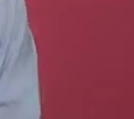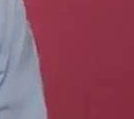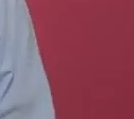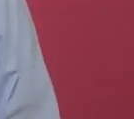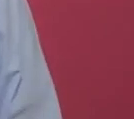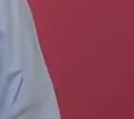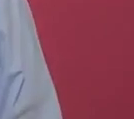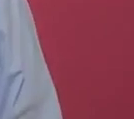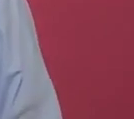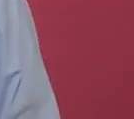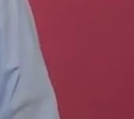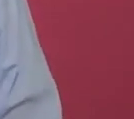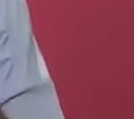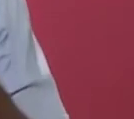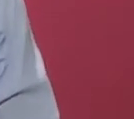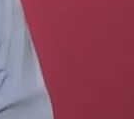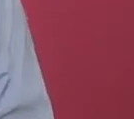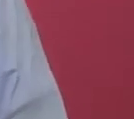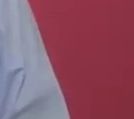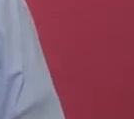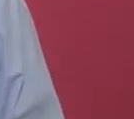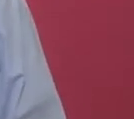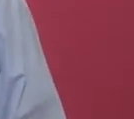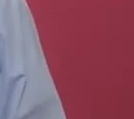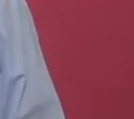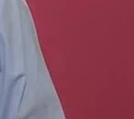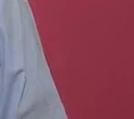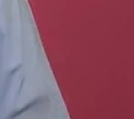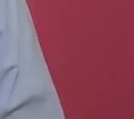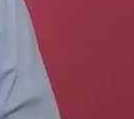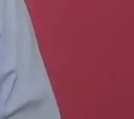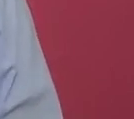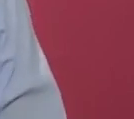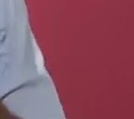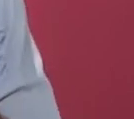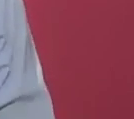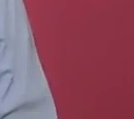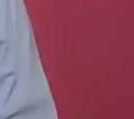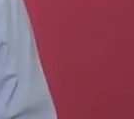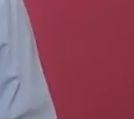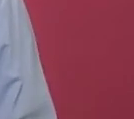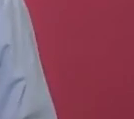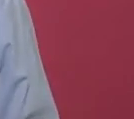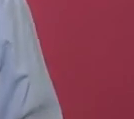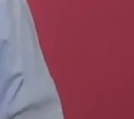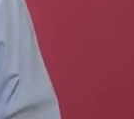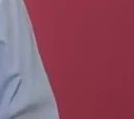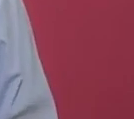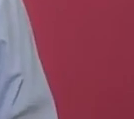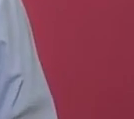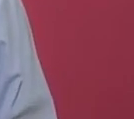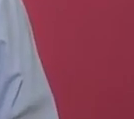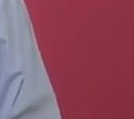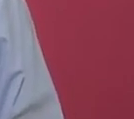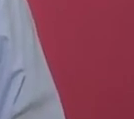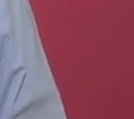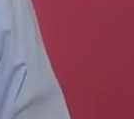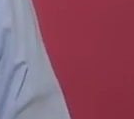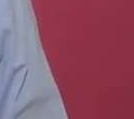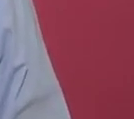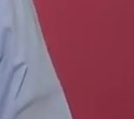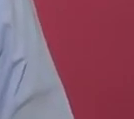mi hermano, que cierran las puertas, ¿verdad? Por esas personas somos aborrecidos. ¿Por qué? Por causa del nombre de nuestro